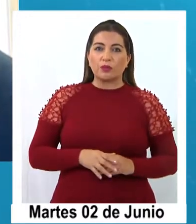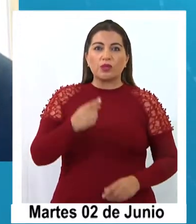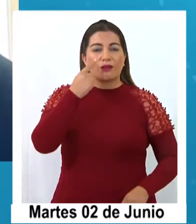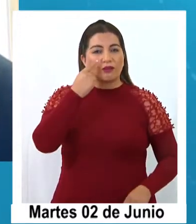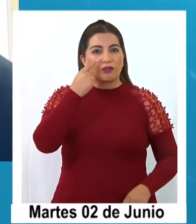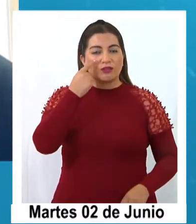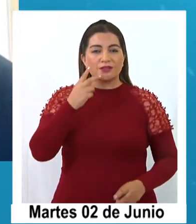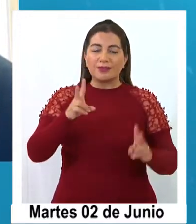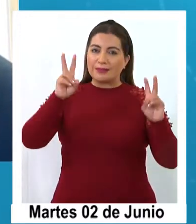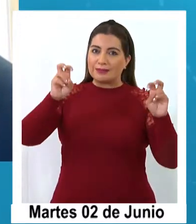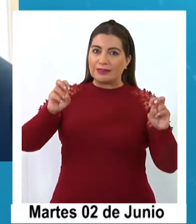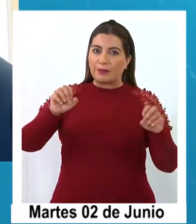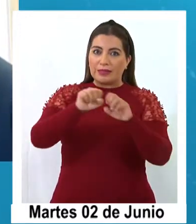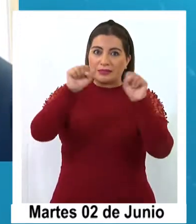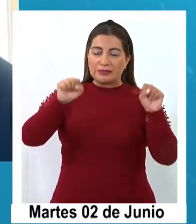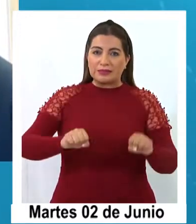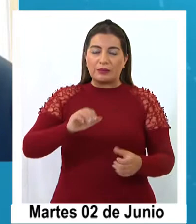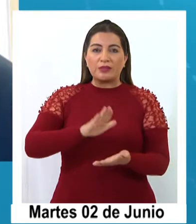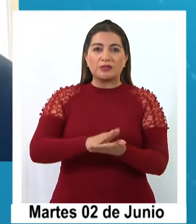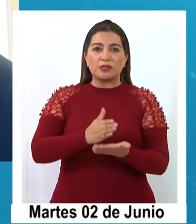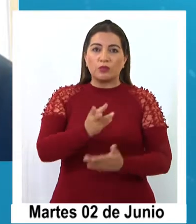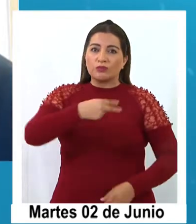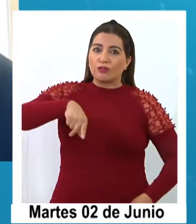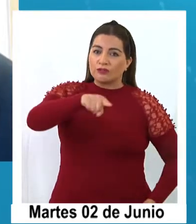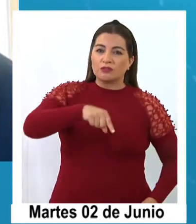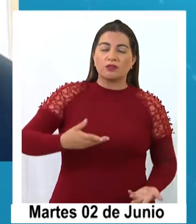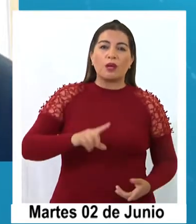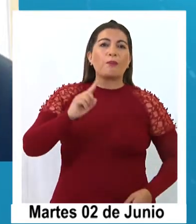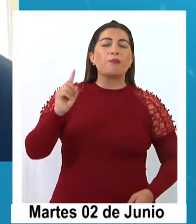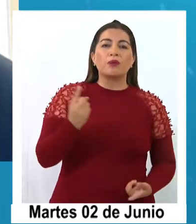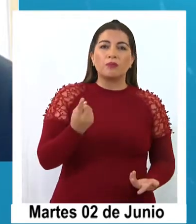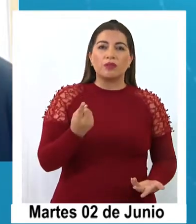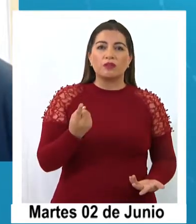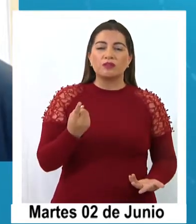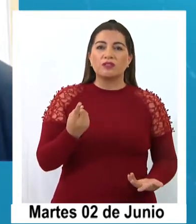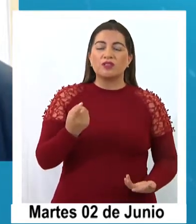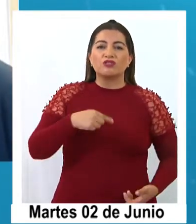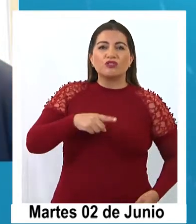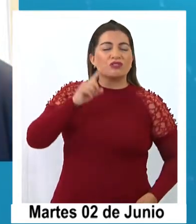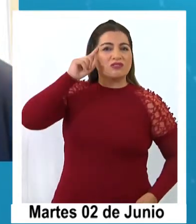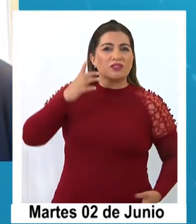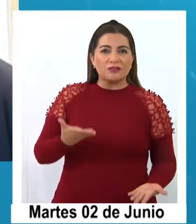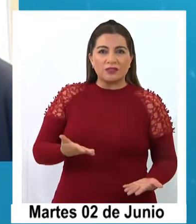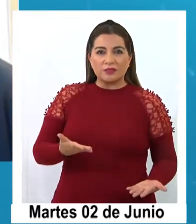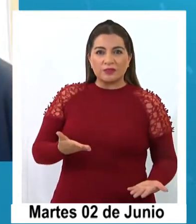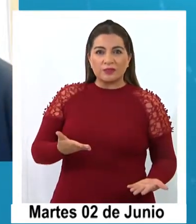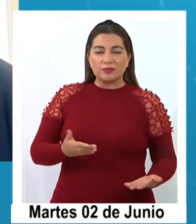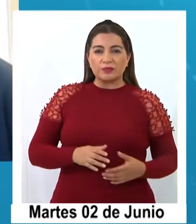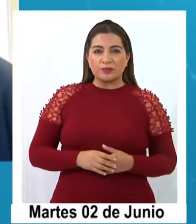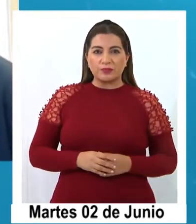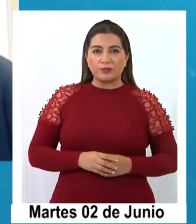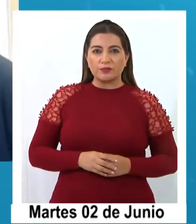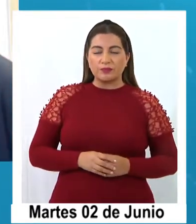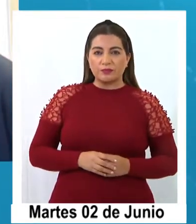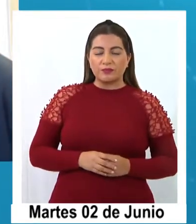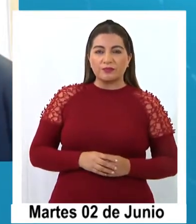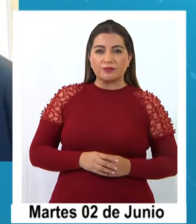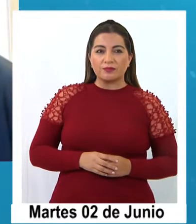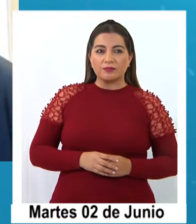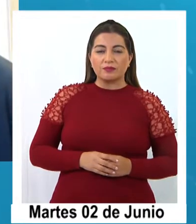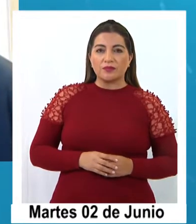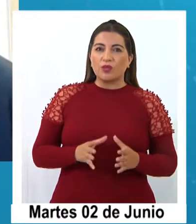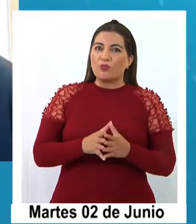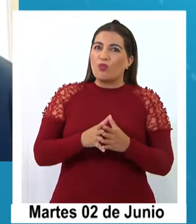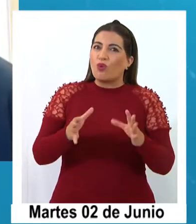conocimiento que tienes del sistema de salud nuestro. Lo primero que queríamos saber es un poco, ¿qué